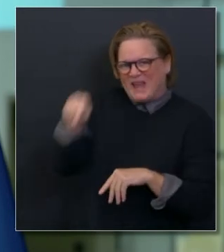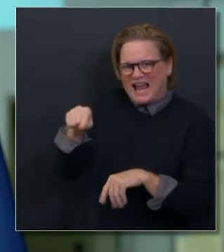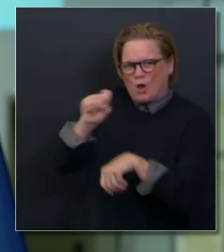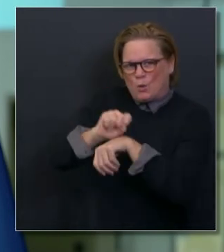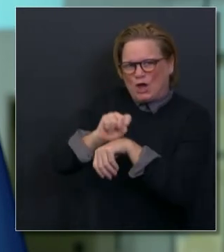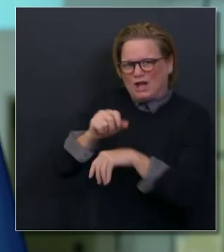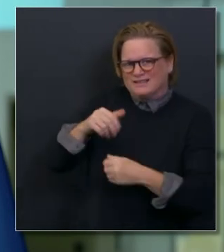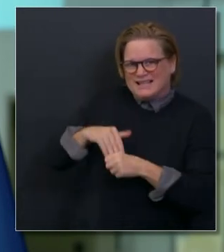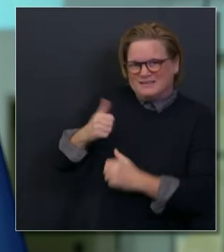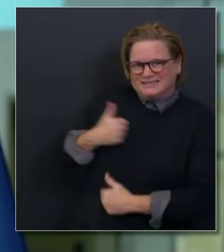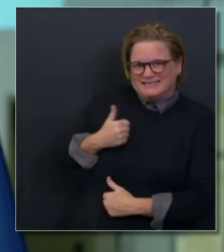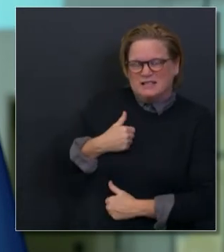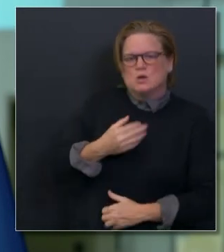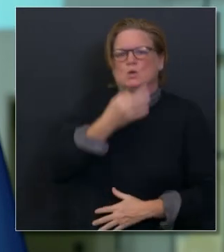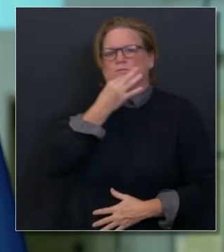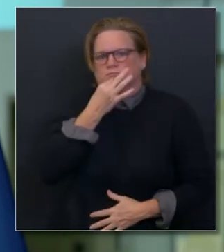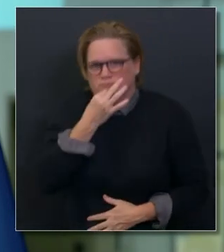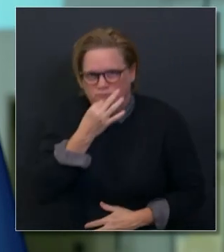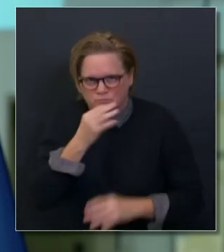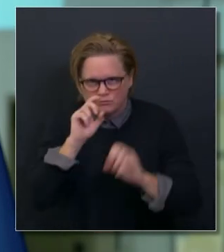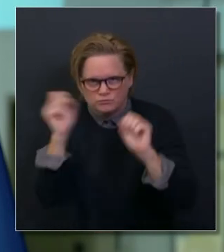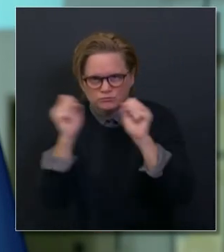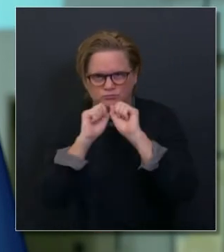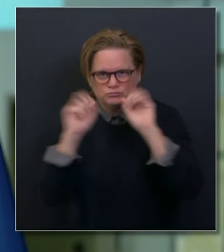recursos humanos. Estamos hablando de médicos